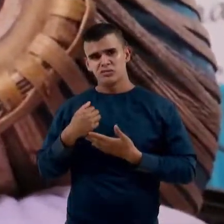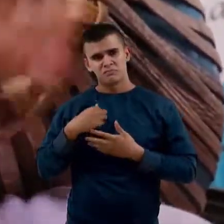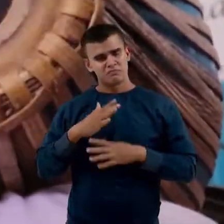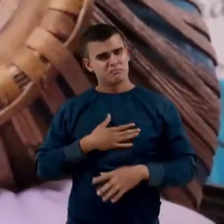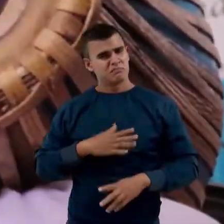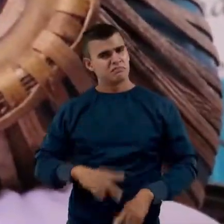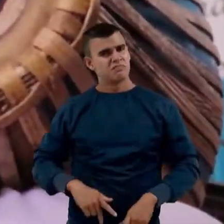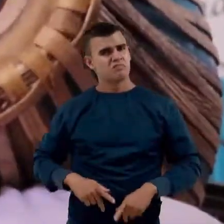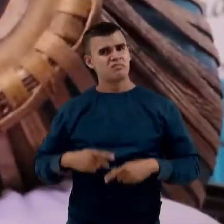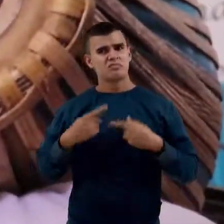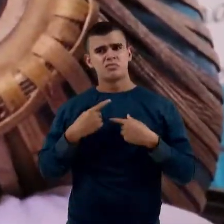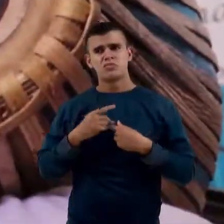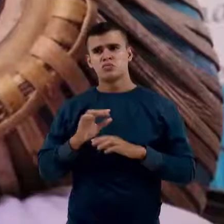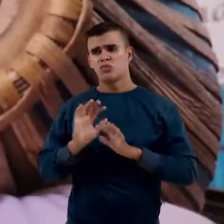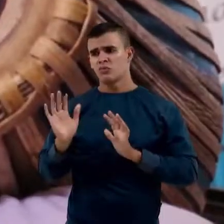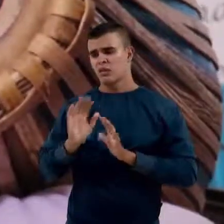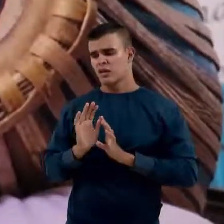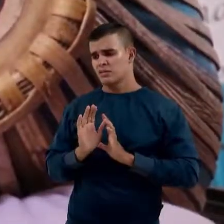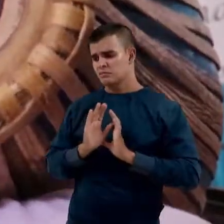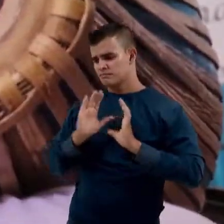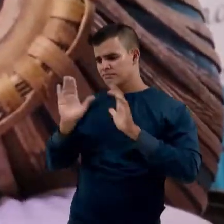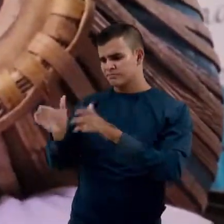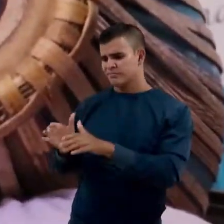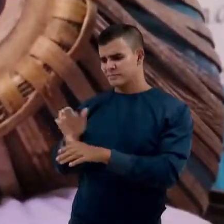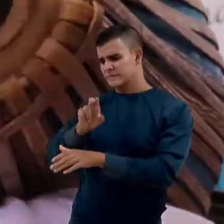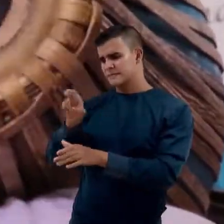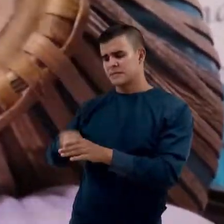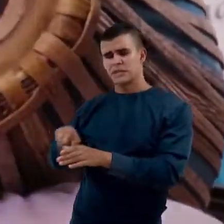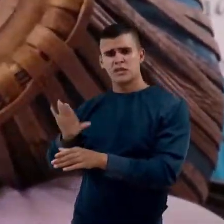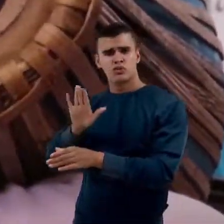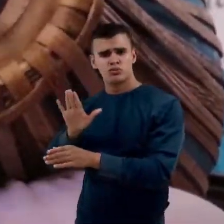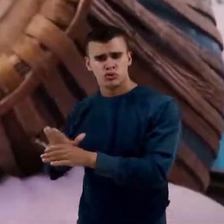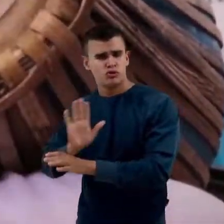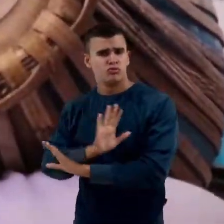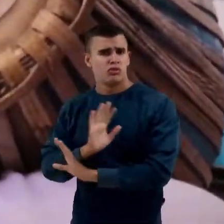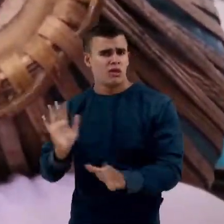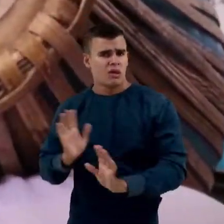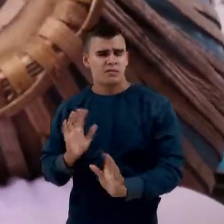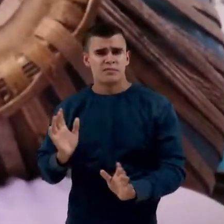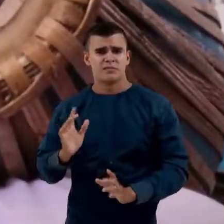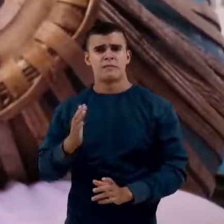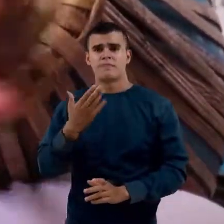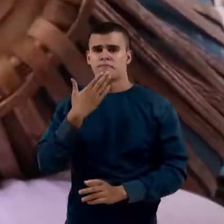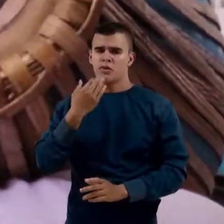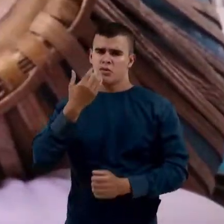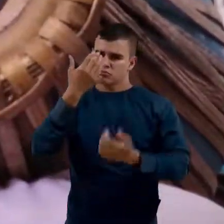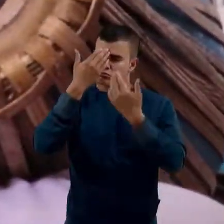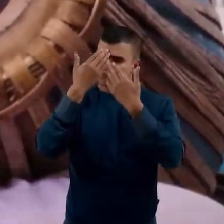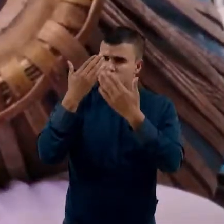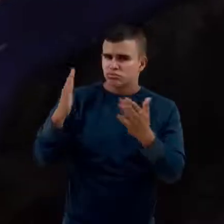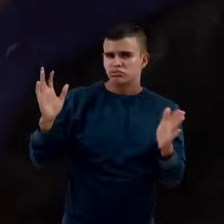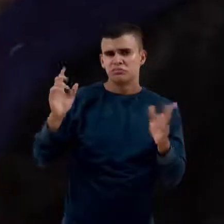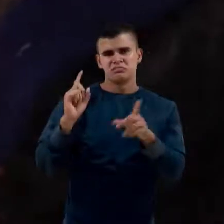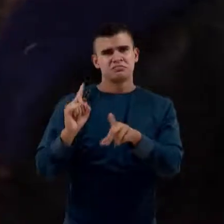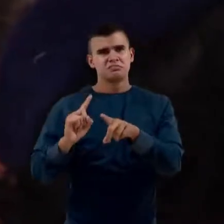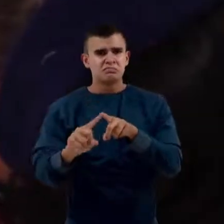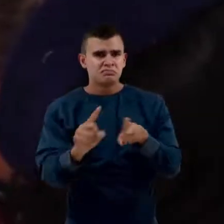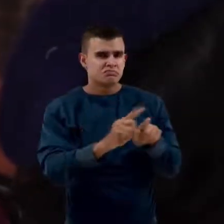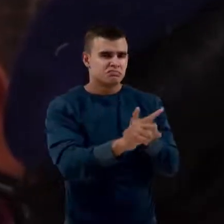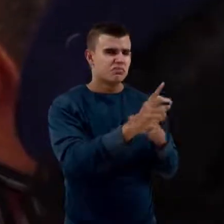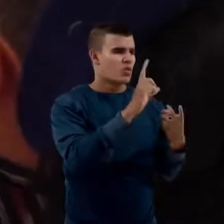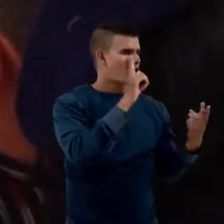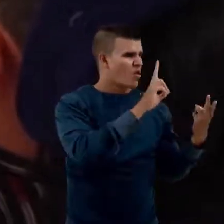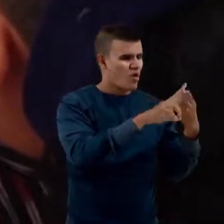encerrar al joven en un X estilo de vida que se vuelve de alguna manera cerrado,